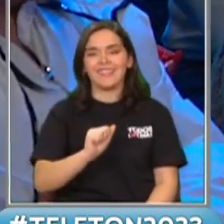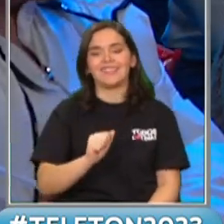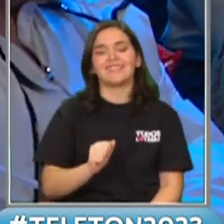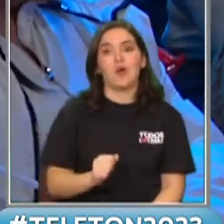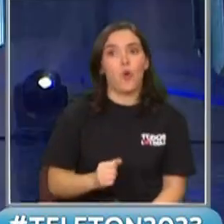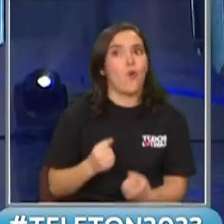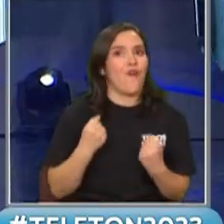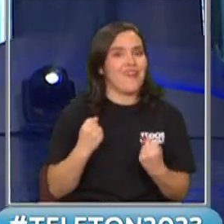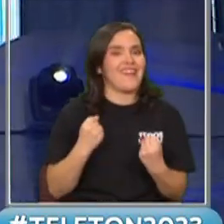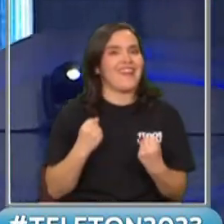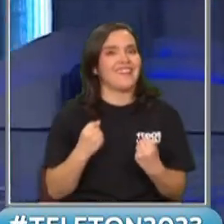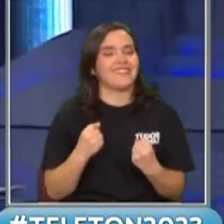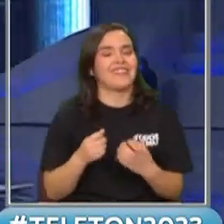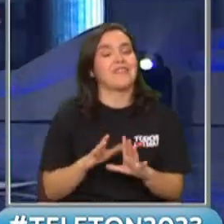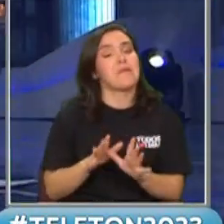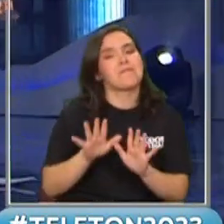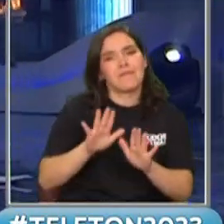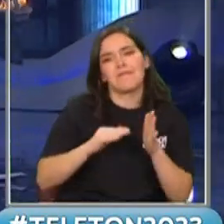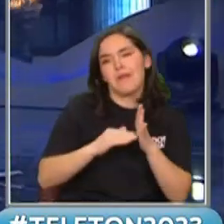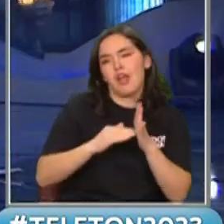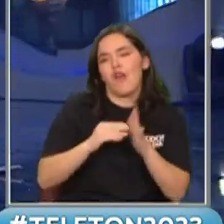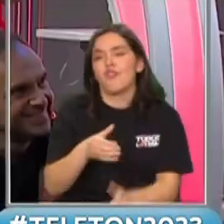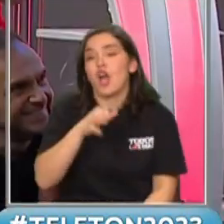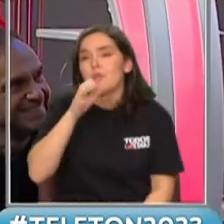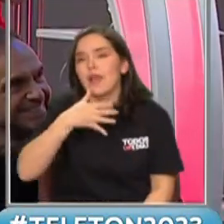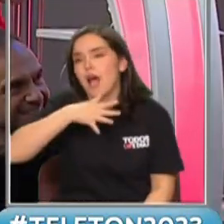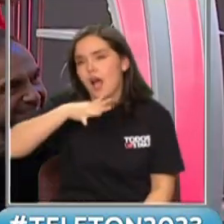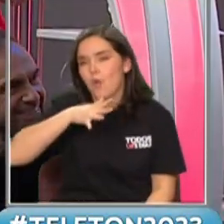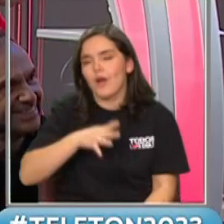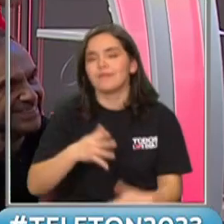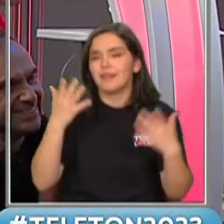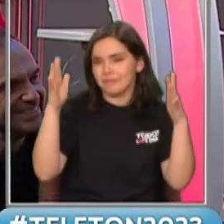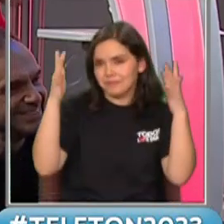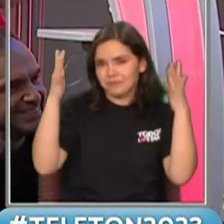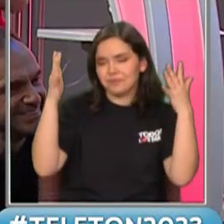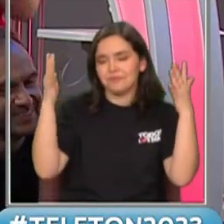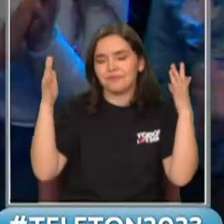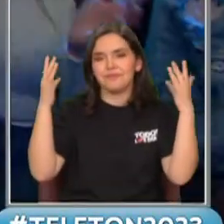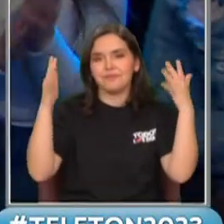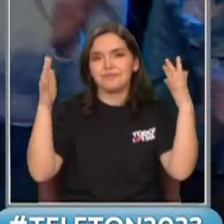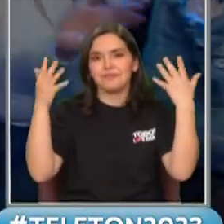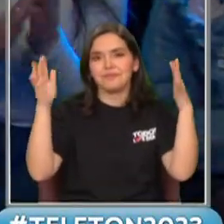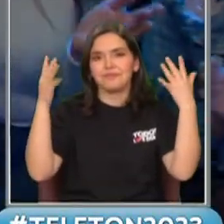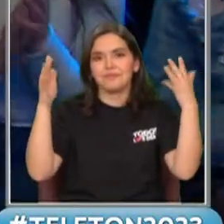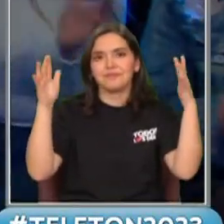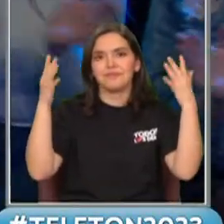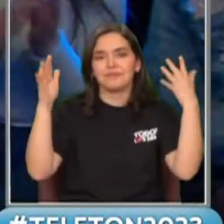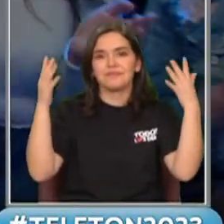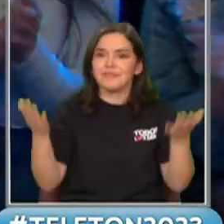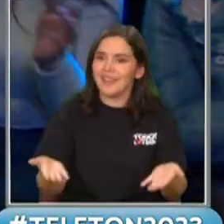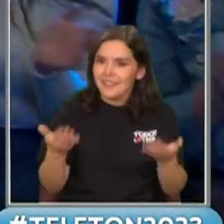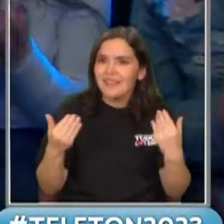qué fuerte qu fuerte voy a tomar agüita aplaudan ns vamos graci